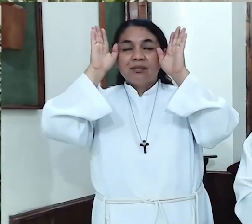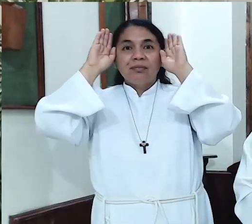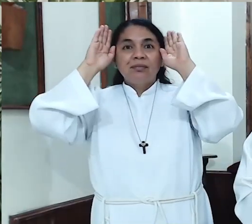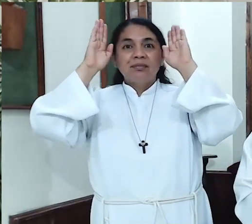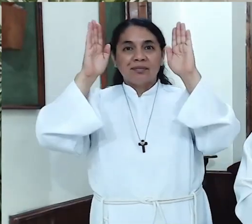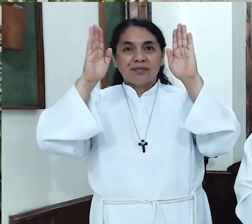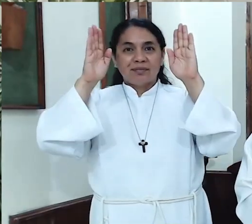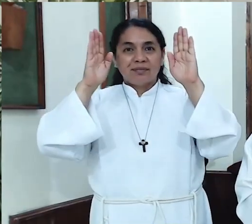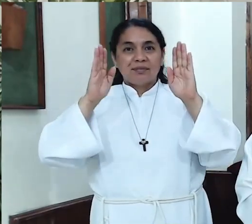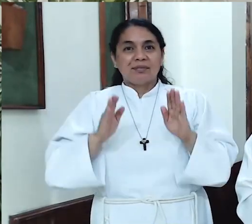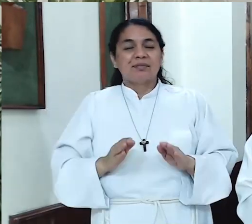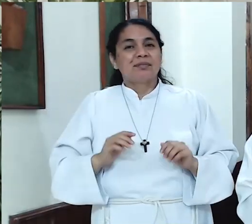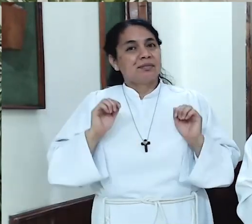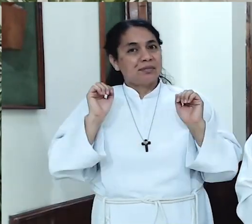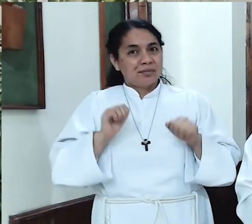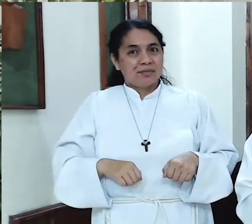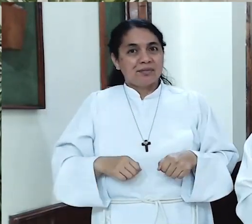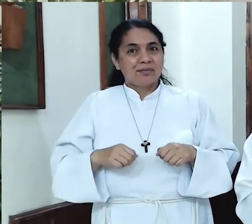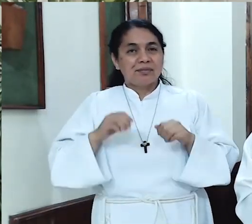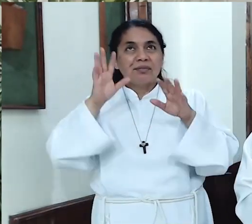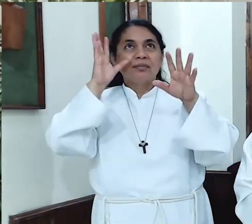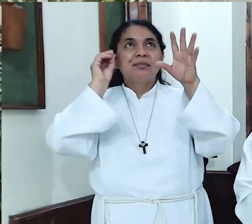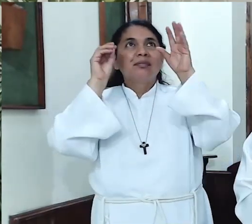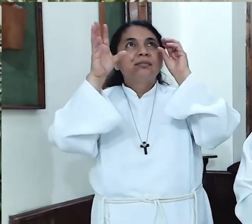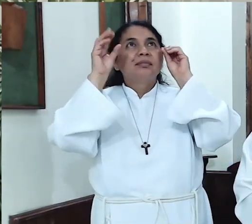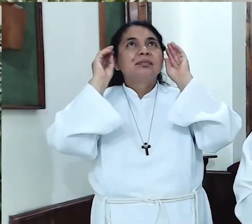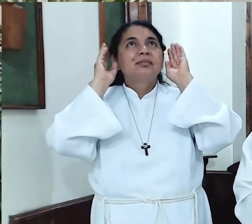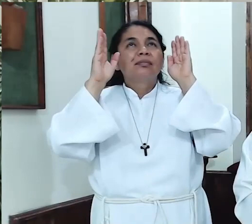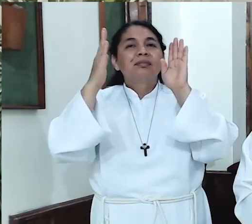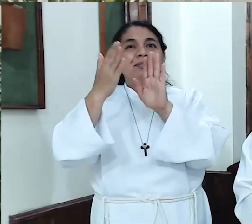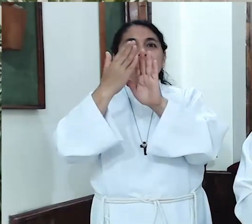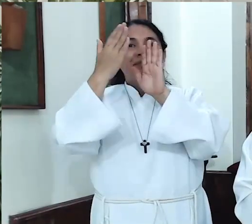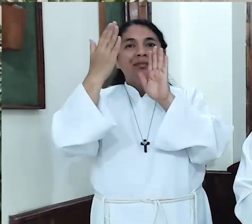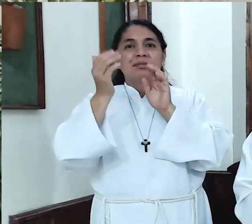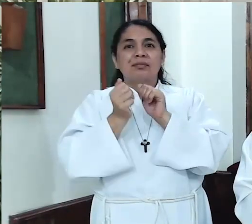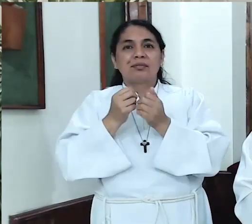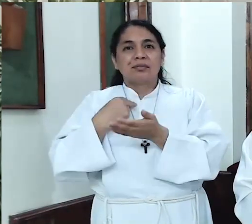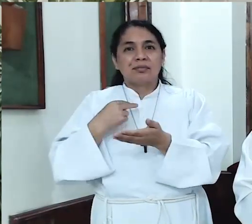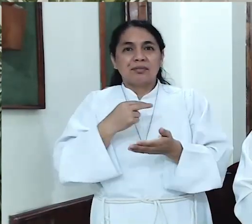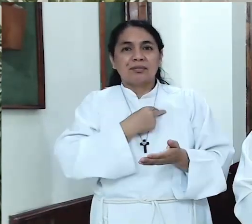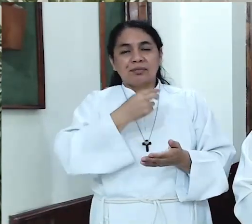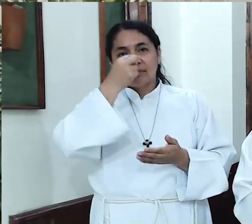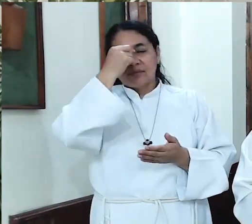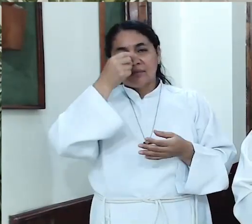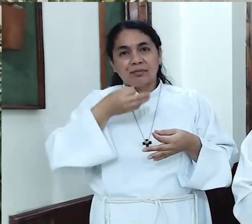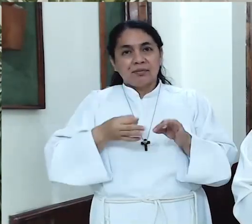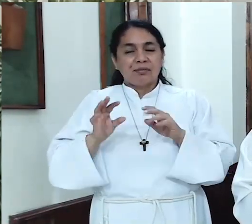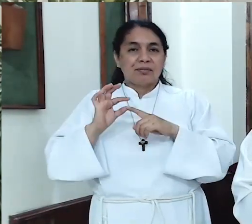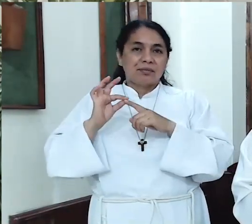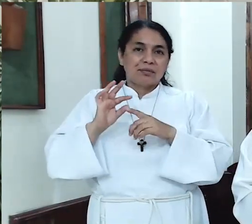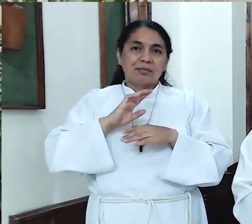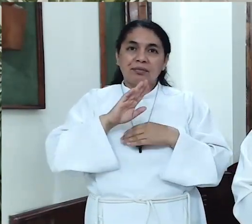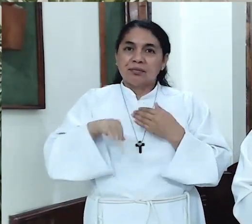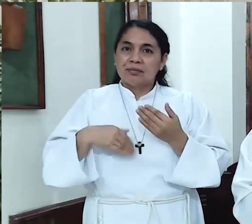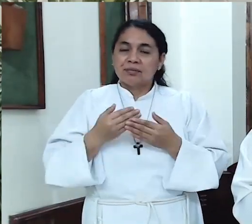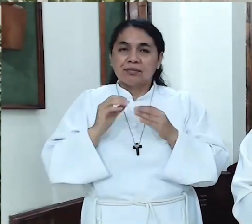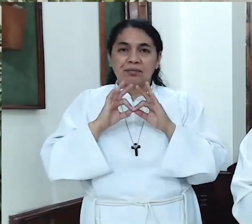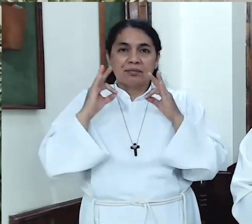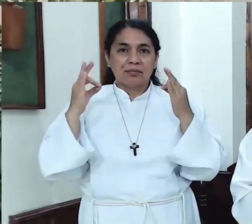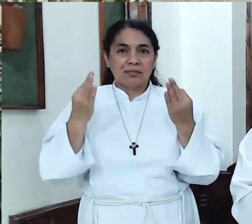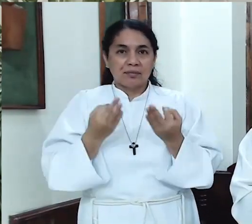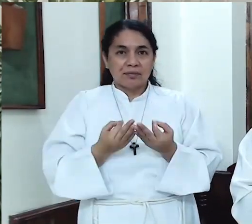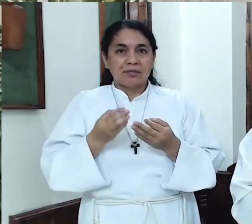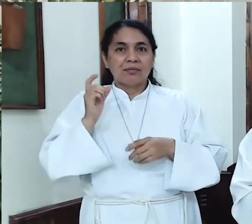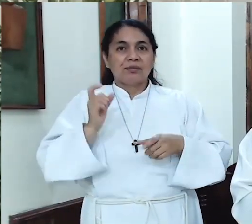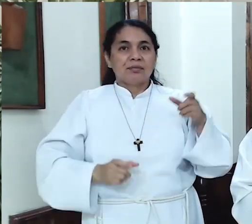atento, para captar su presencia entre nosotros. Oremos de una manera especial por todas las familias, por